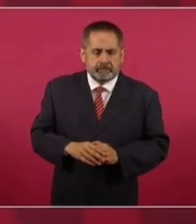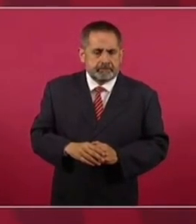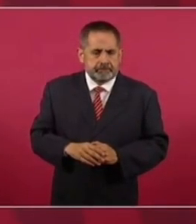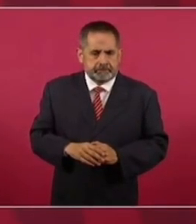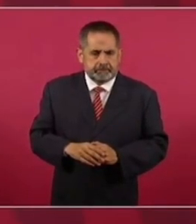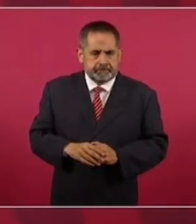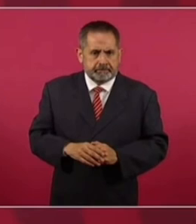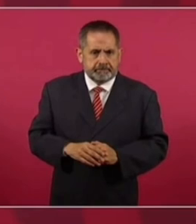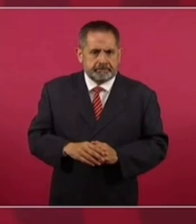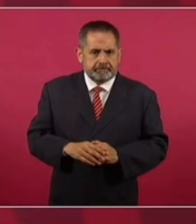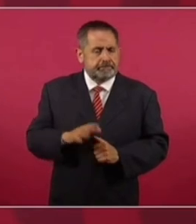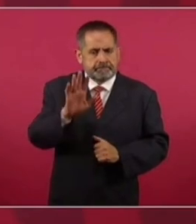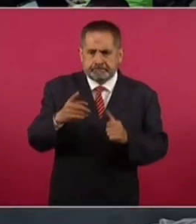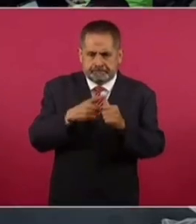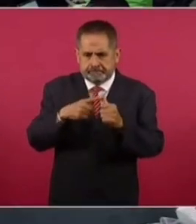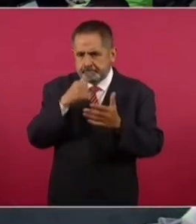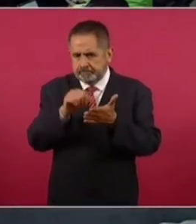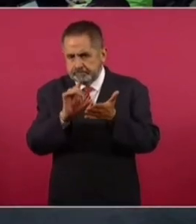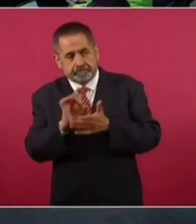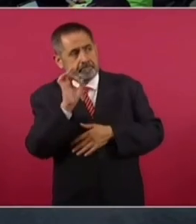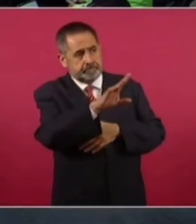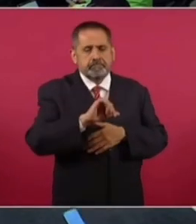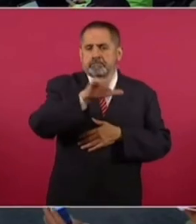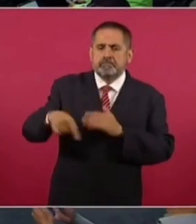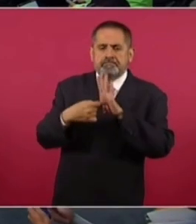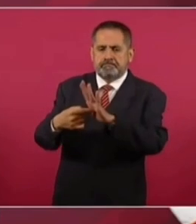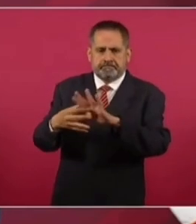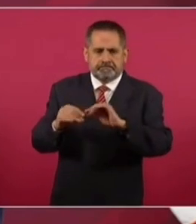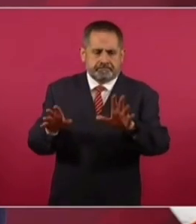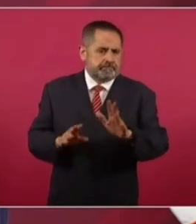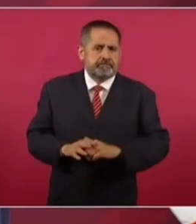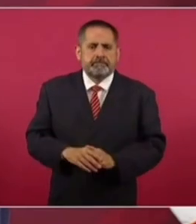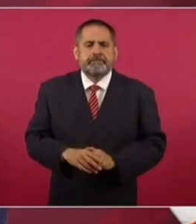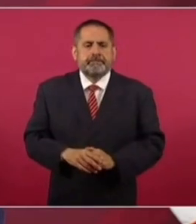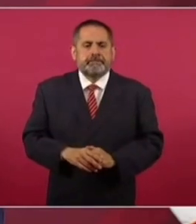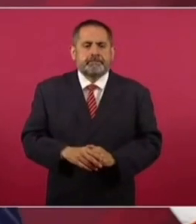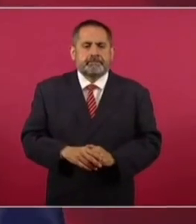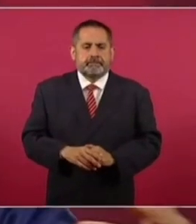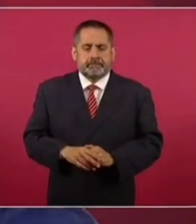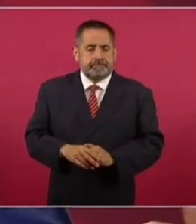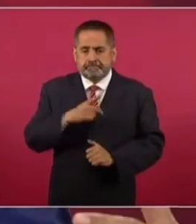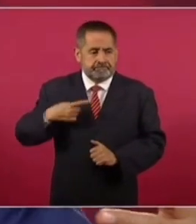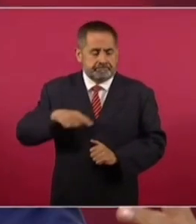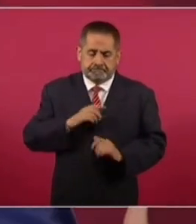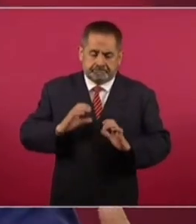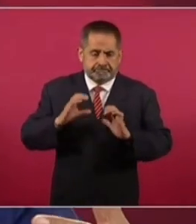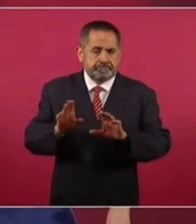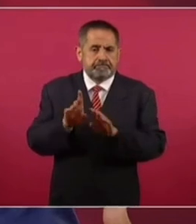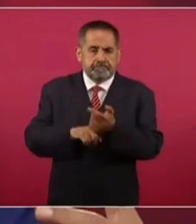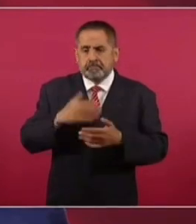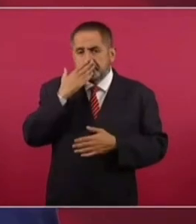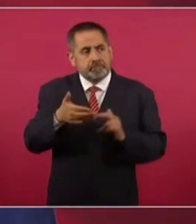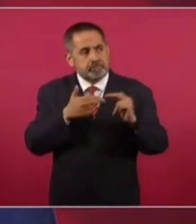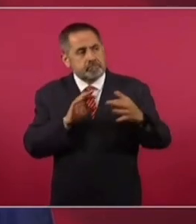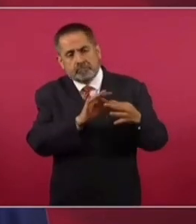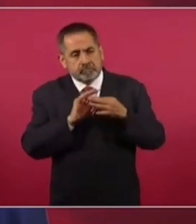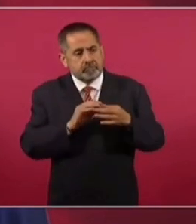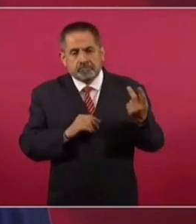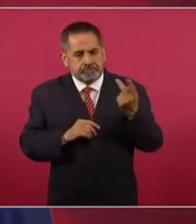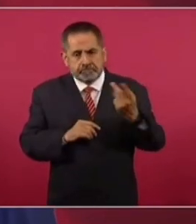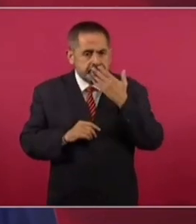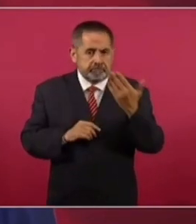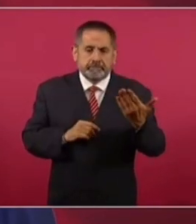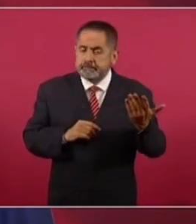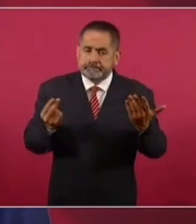Primero quiero que le llegue la carta al presidente y tenemos que cuidar que sea buena la